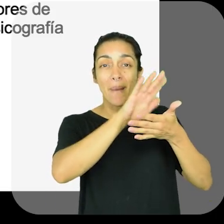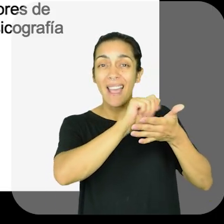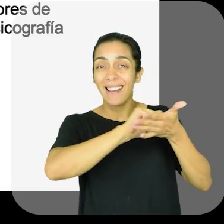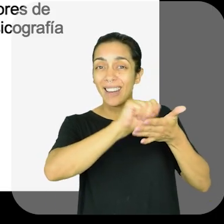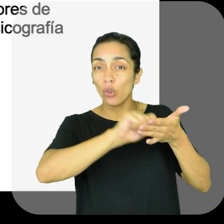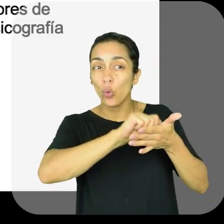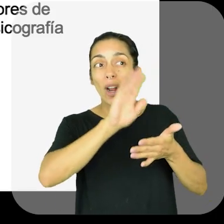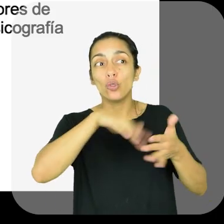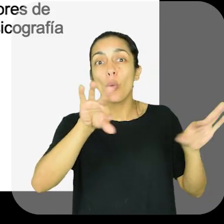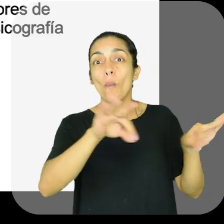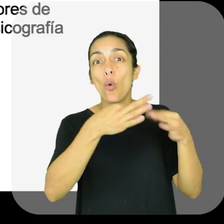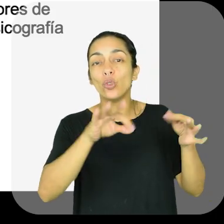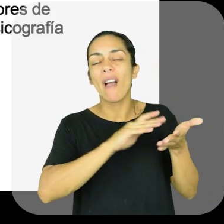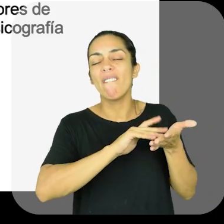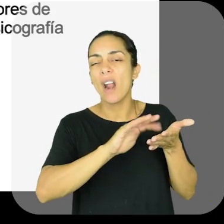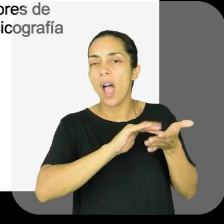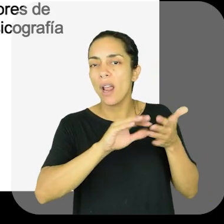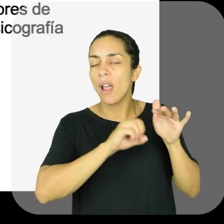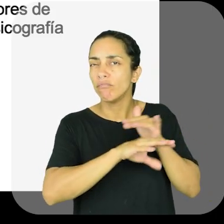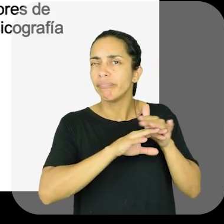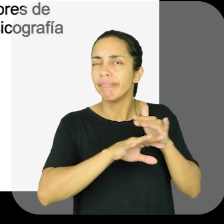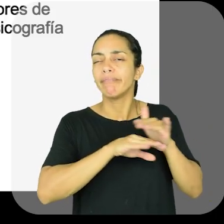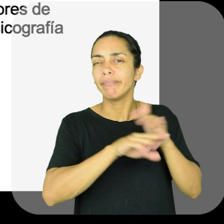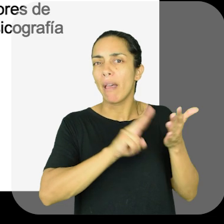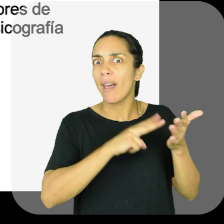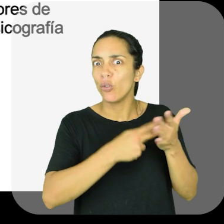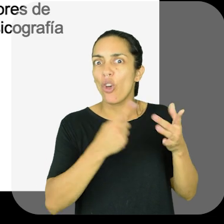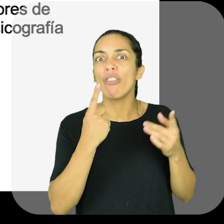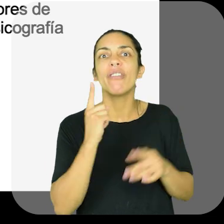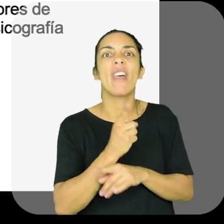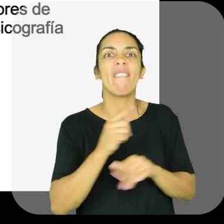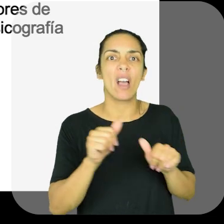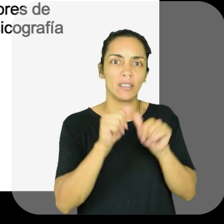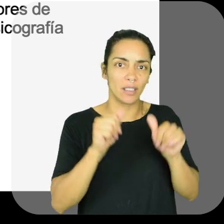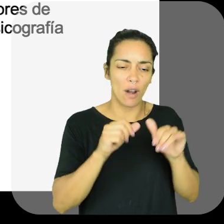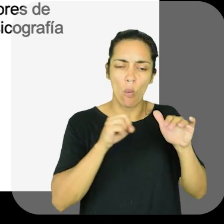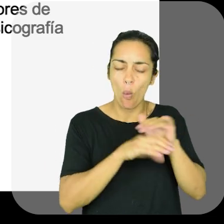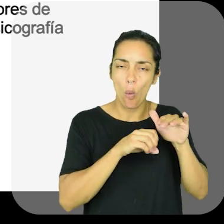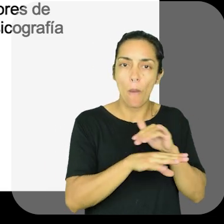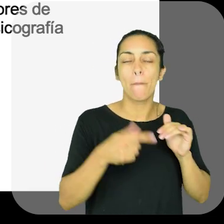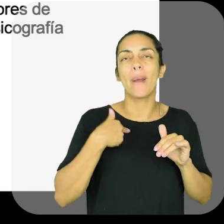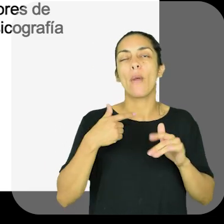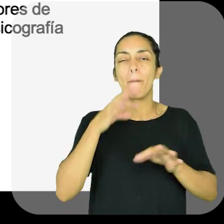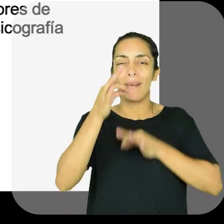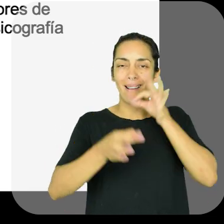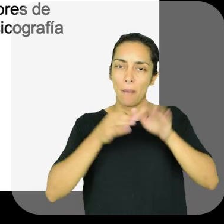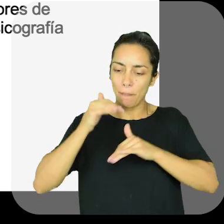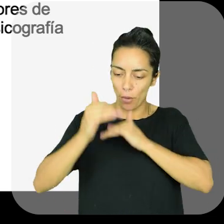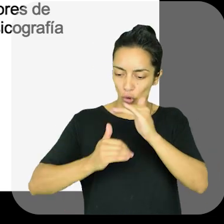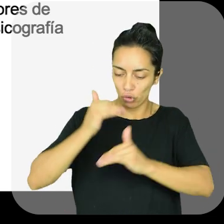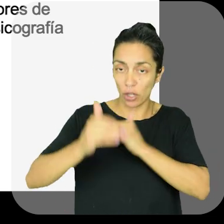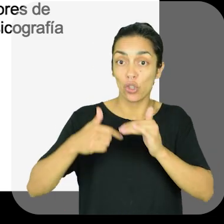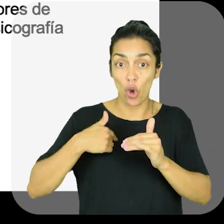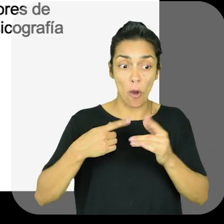braille. Y me detengo acá a explicar un poquito el proceso. Cuando yo tengo una partitura que